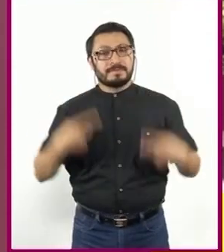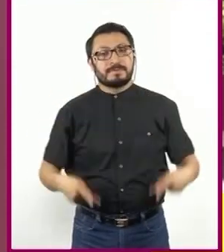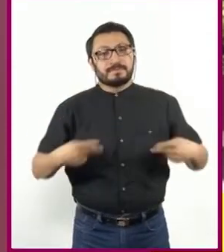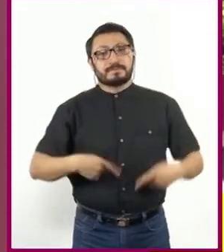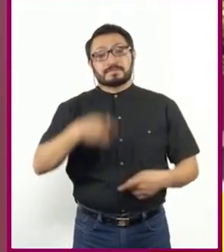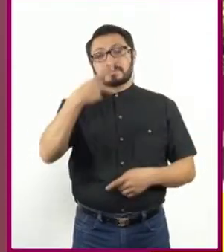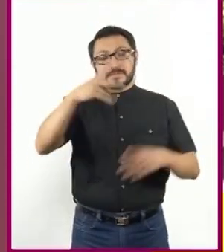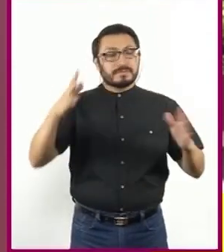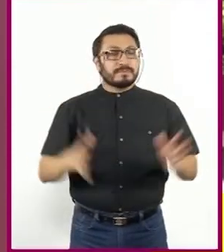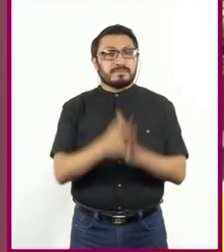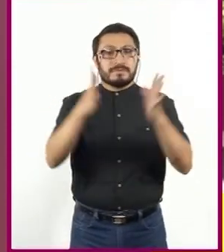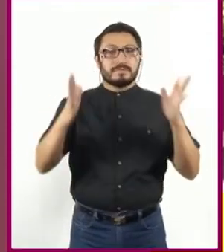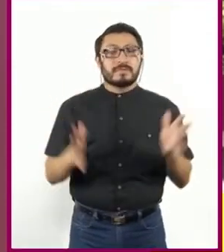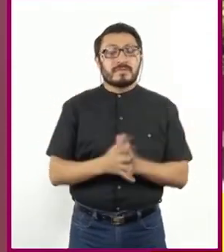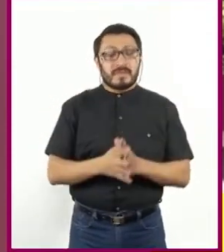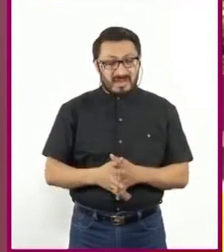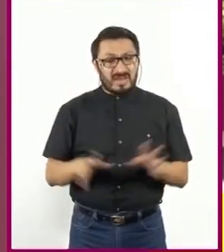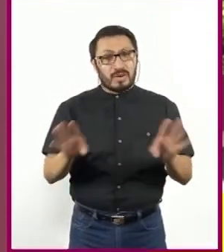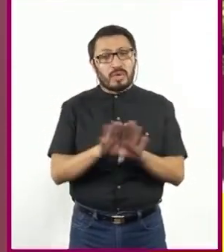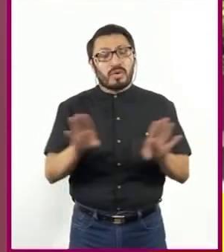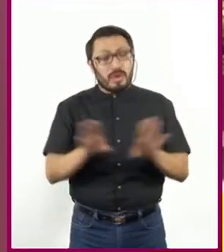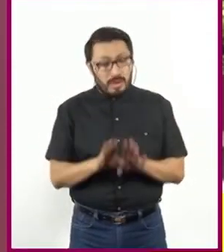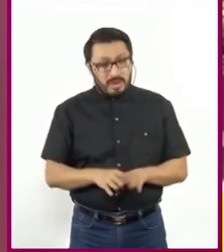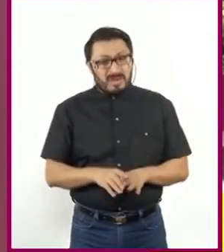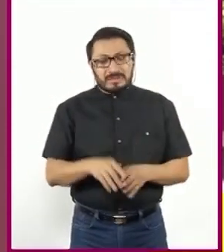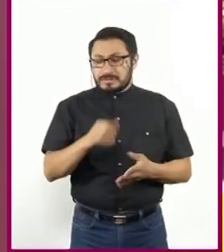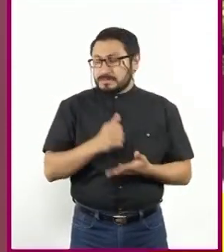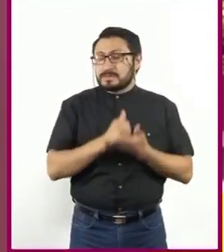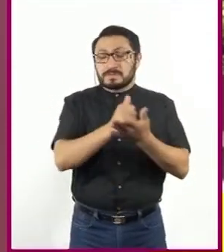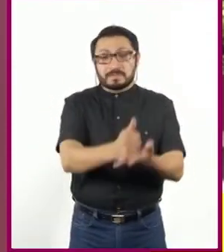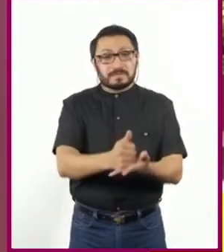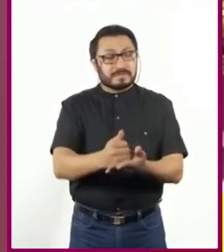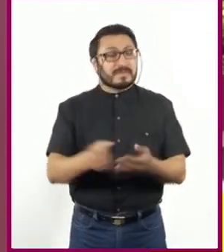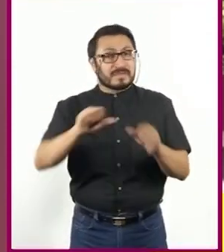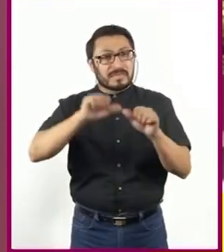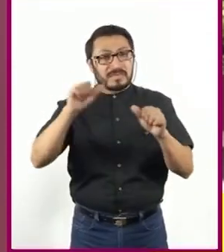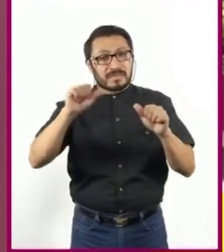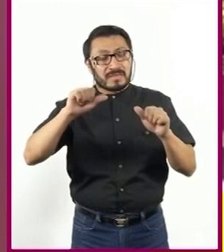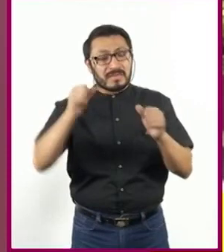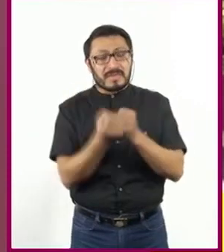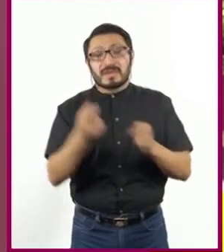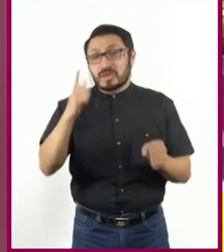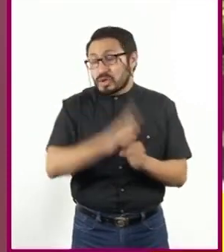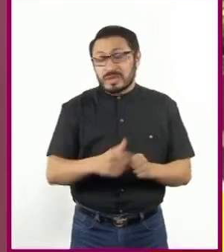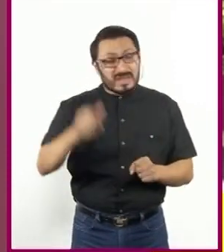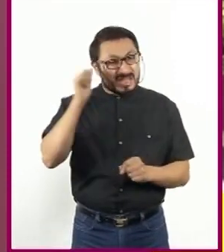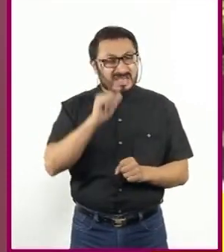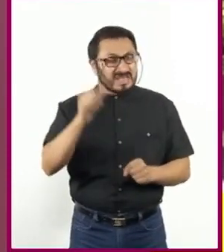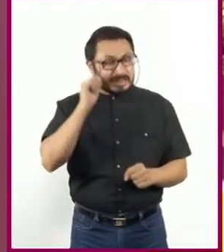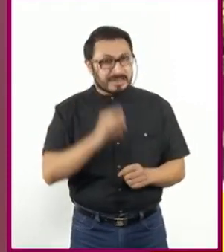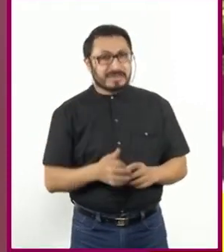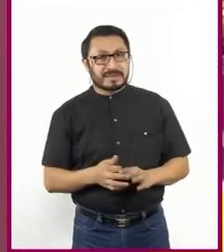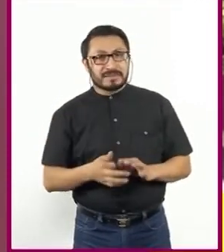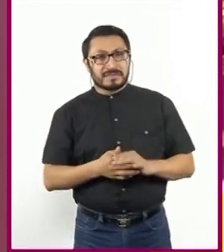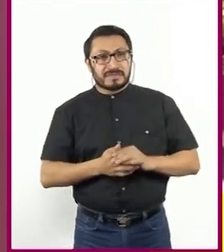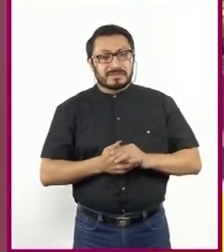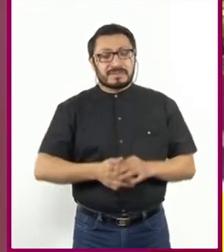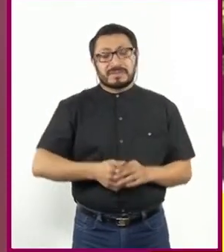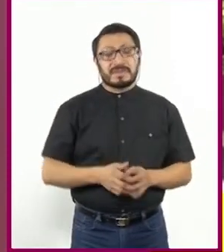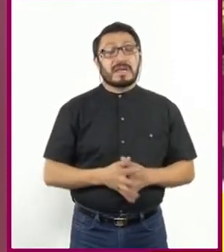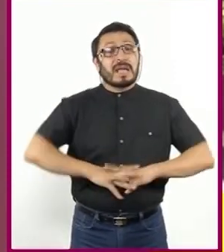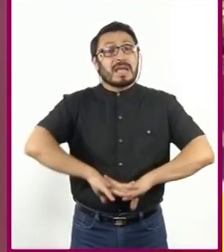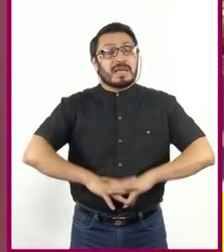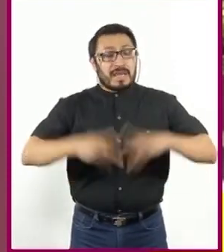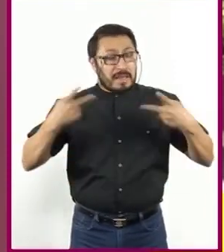su participación como entes activos de la sociedad en la que viven y conviven. Las y los